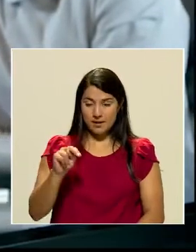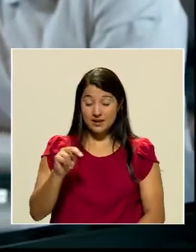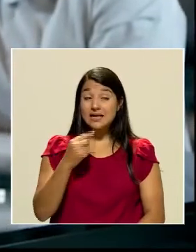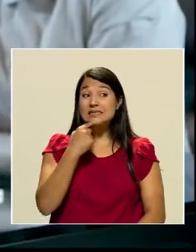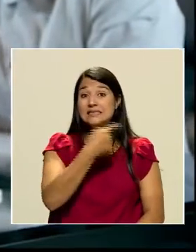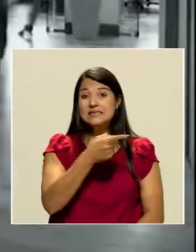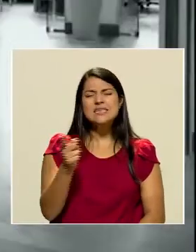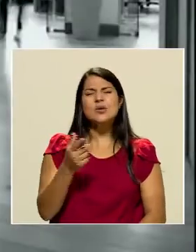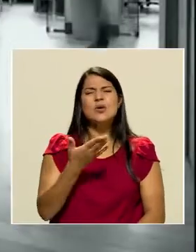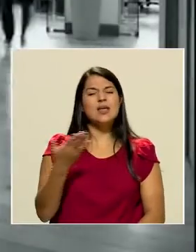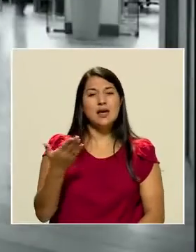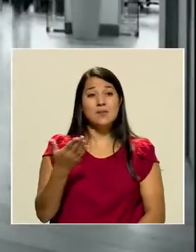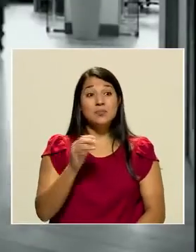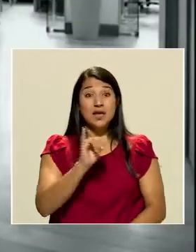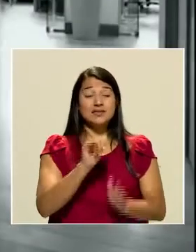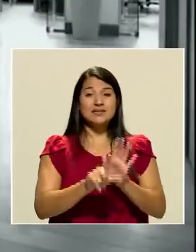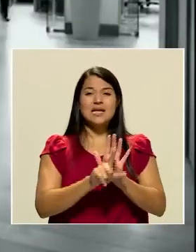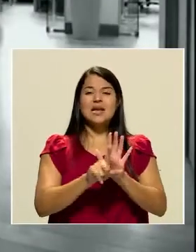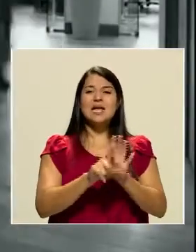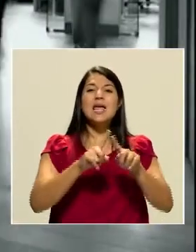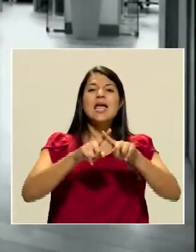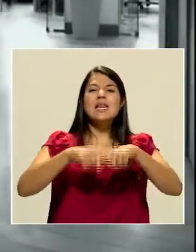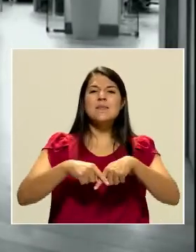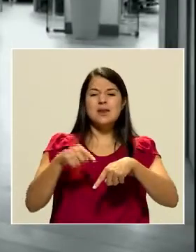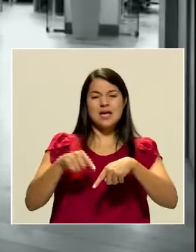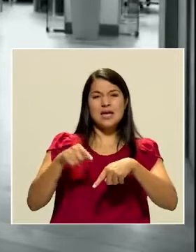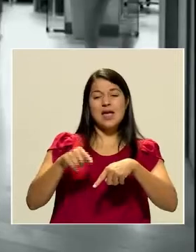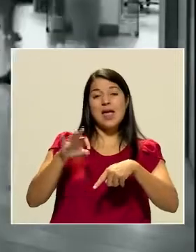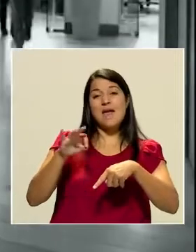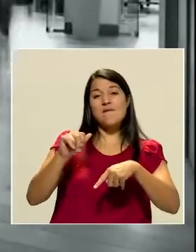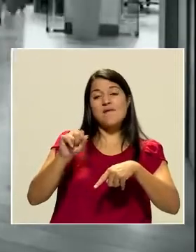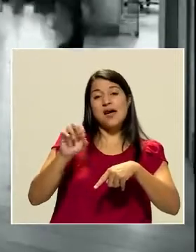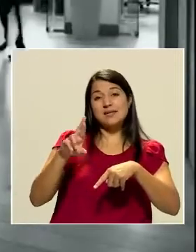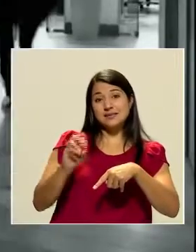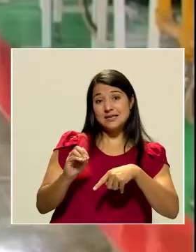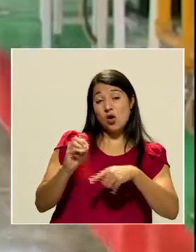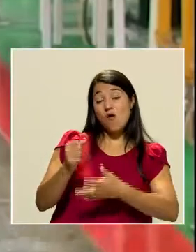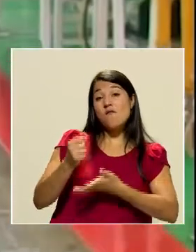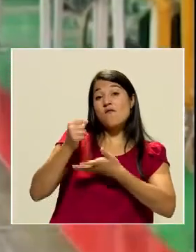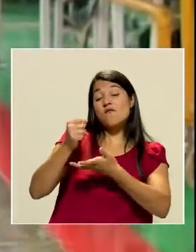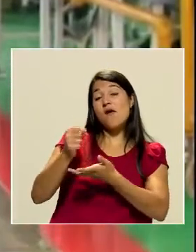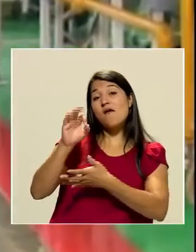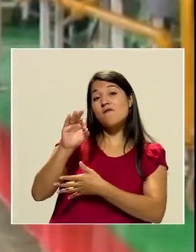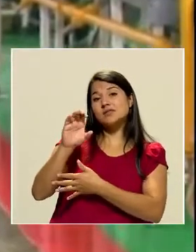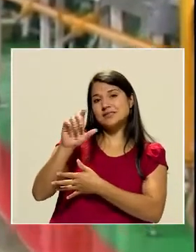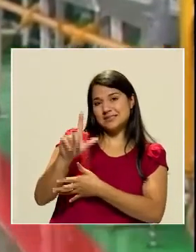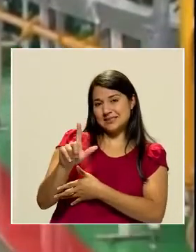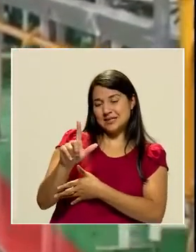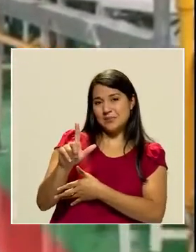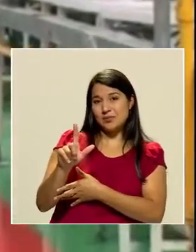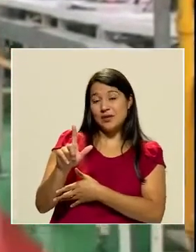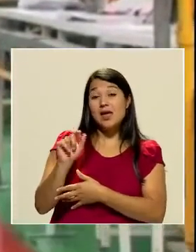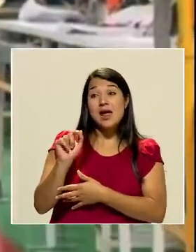comunicado de prensa que esta normativa elimina lo que se denominaba el paseo del Fondo de Capitalización Laboral al régimen obligatorio de pensiones